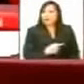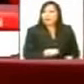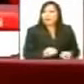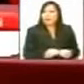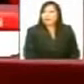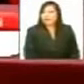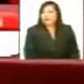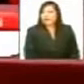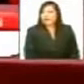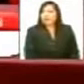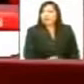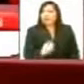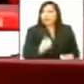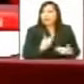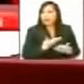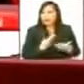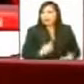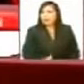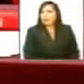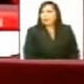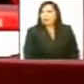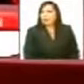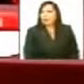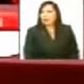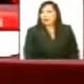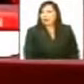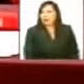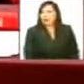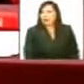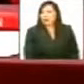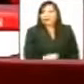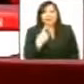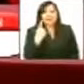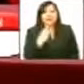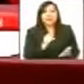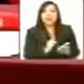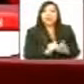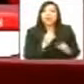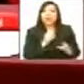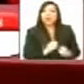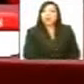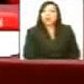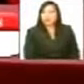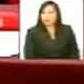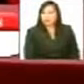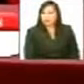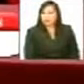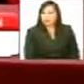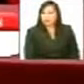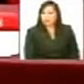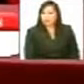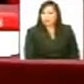esta responsabilidad es penal de las corporaciones. Yo estoy pensando que esta conversación de los últimos